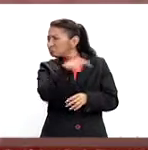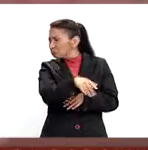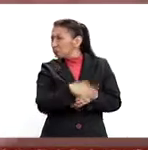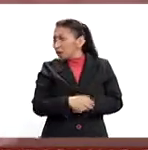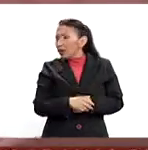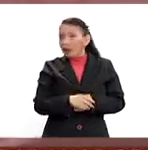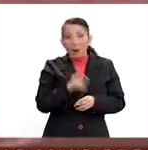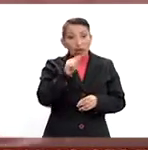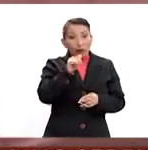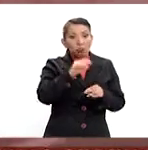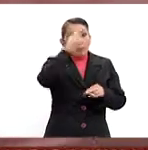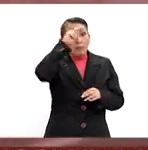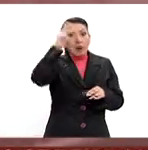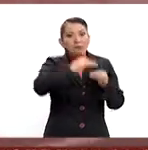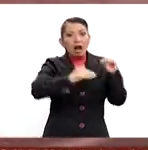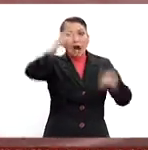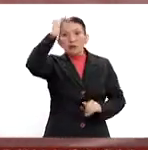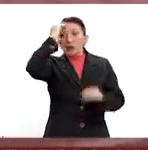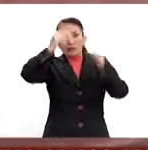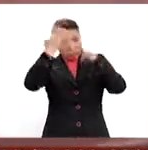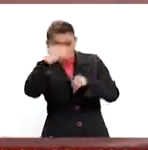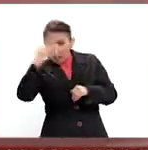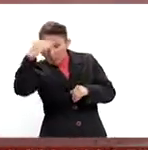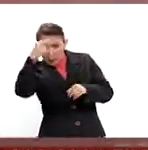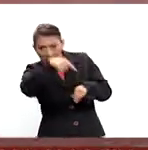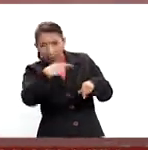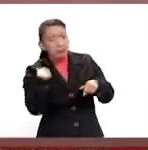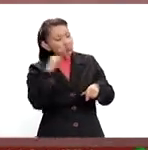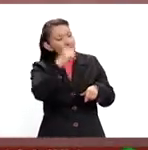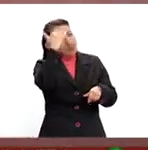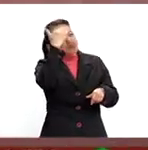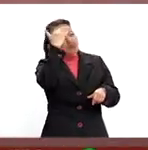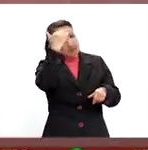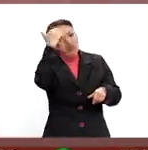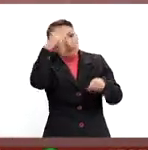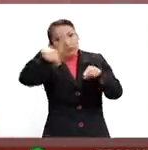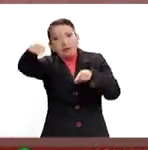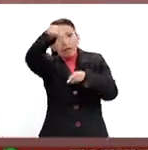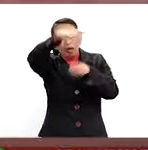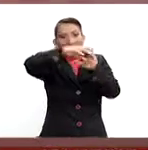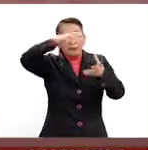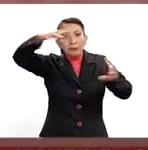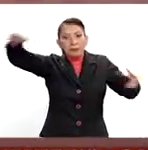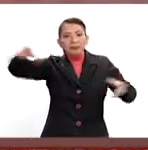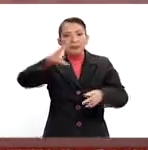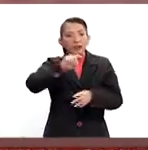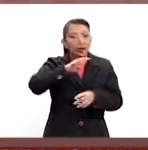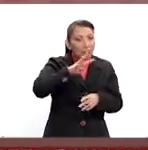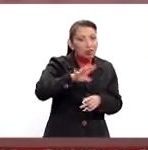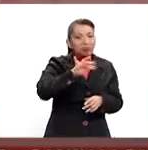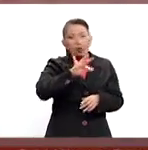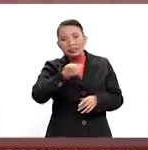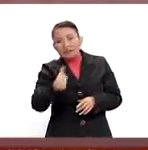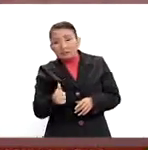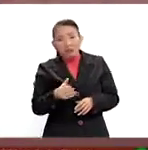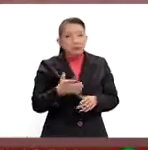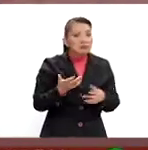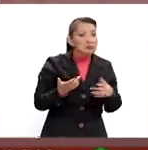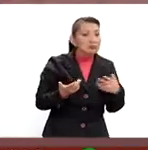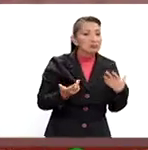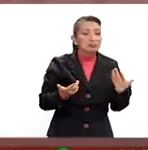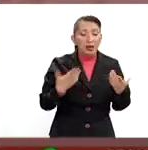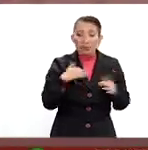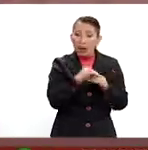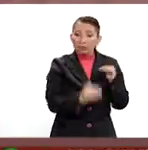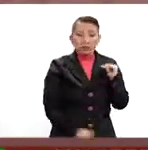Trump. Y obviamente nuestra opinión por él es muy positiva, ¿no? Claro. Tiene saldos de más 34, más 56, ha estado,